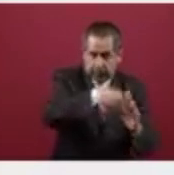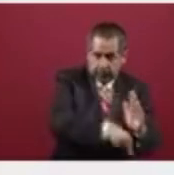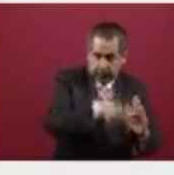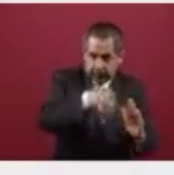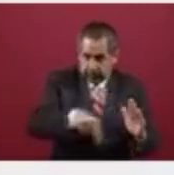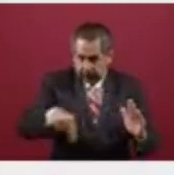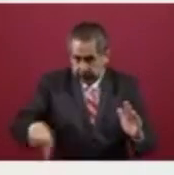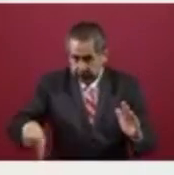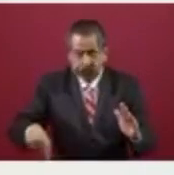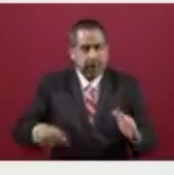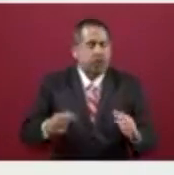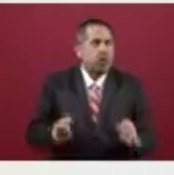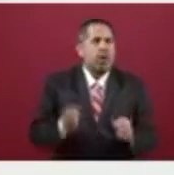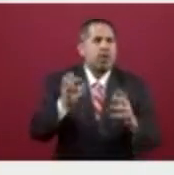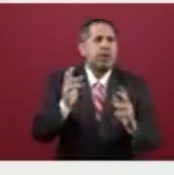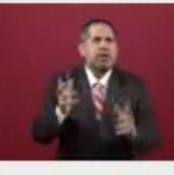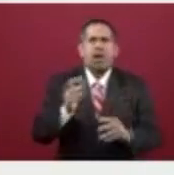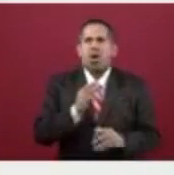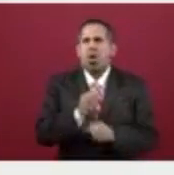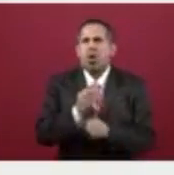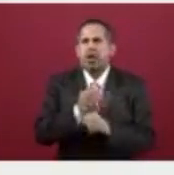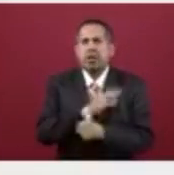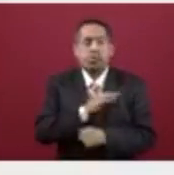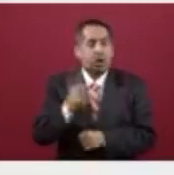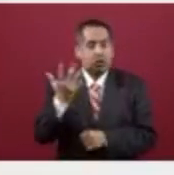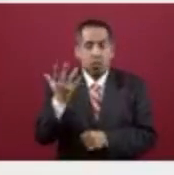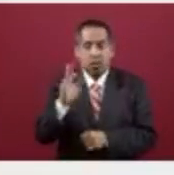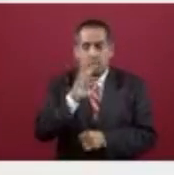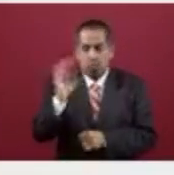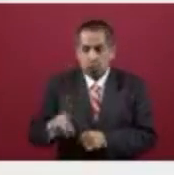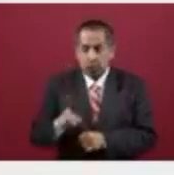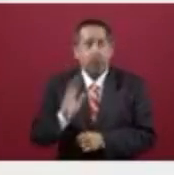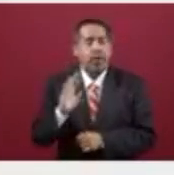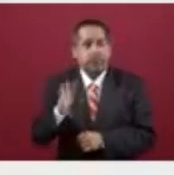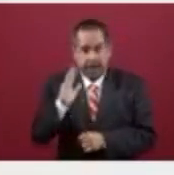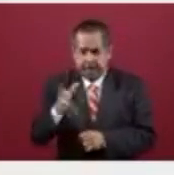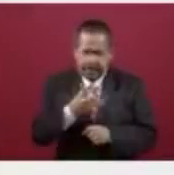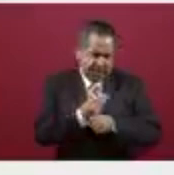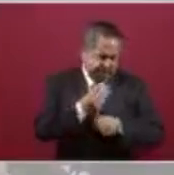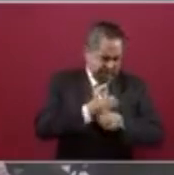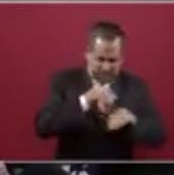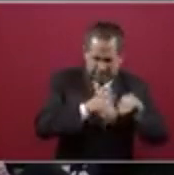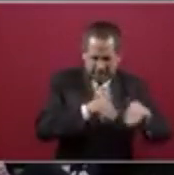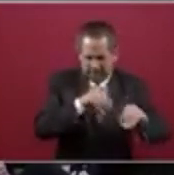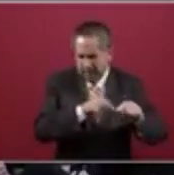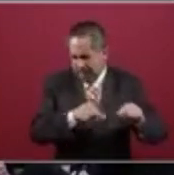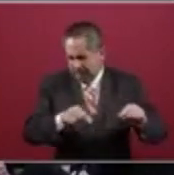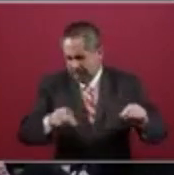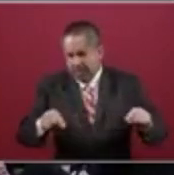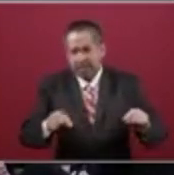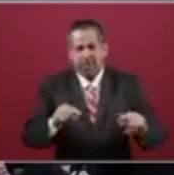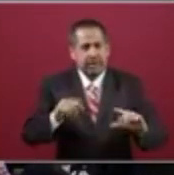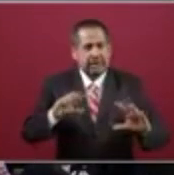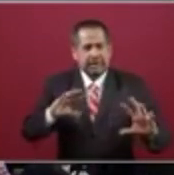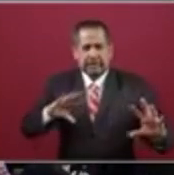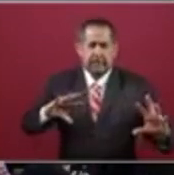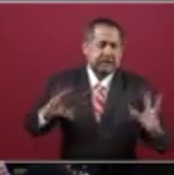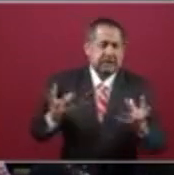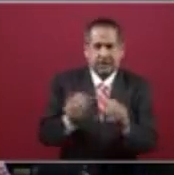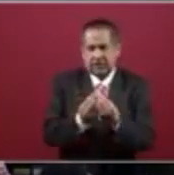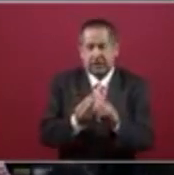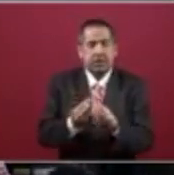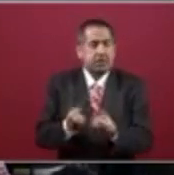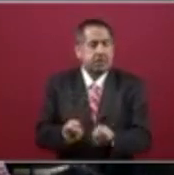ya llevamos alrededor del 50%, un poquito más del 50%. La suma de todas estas